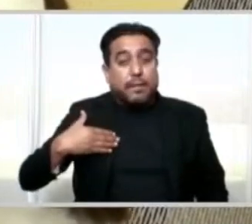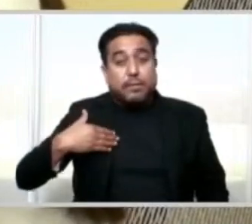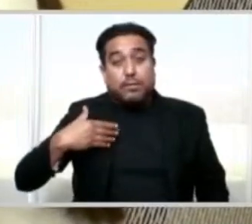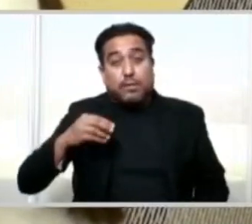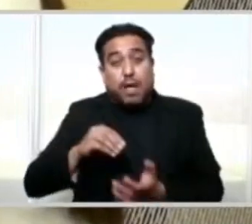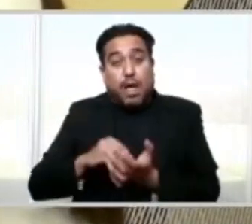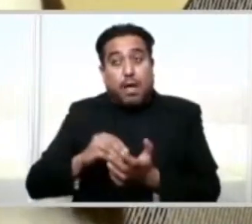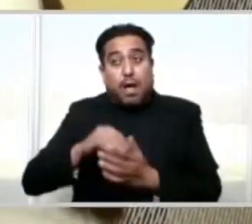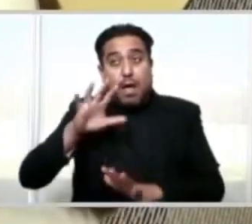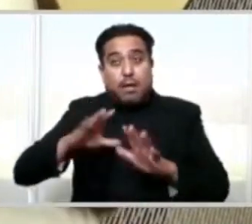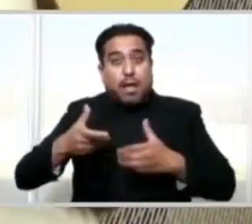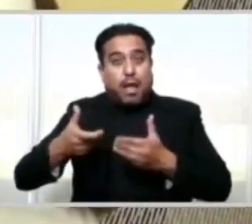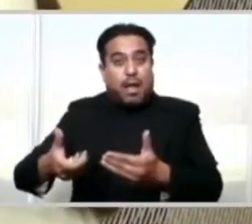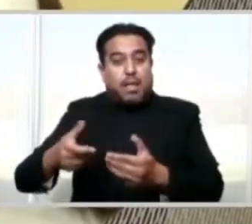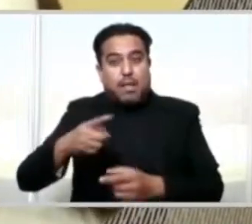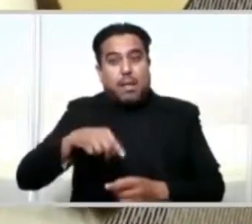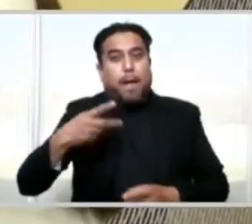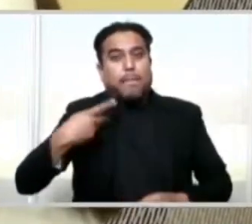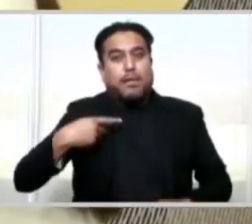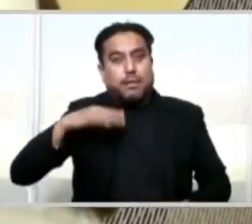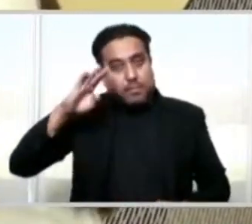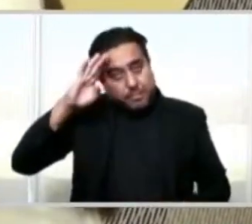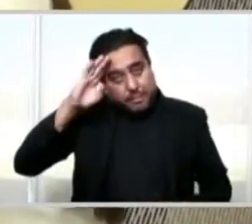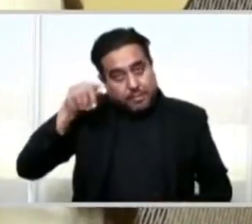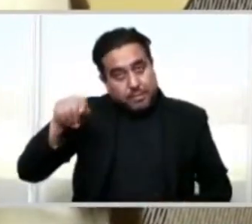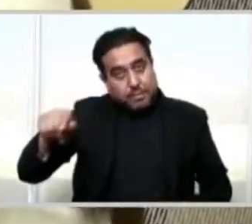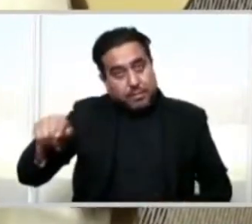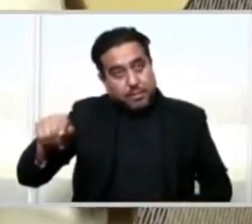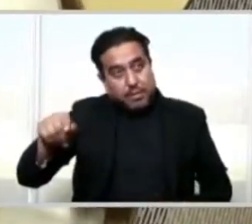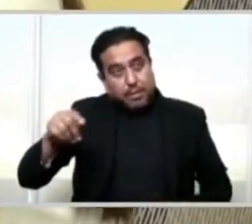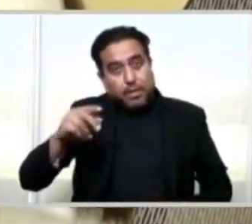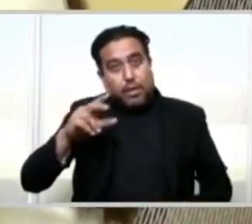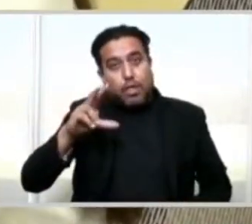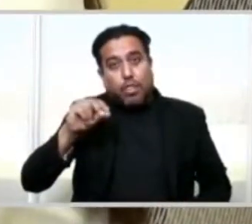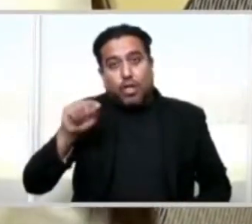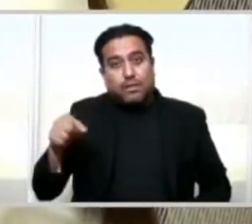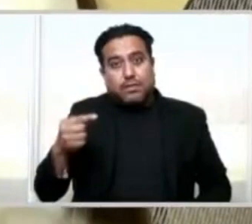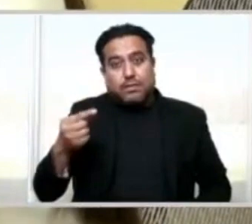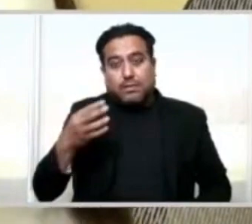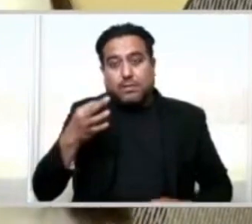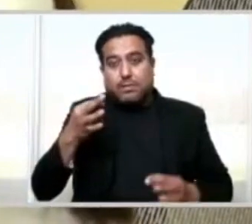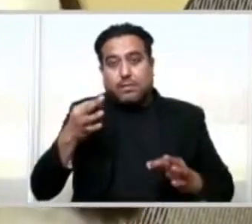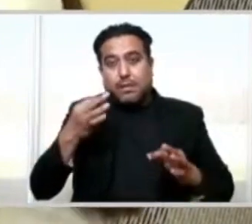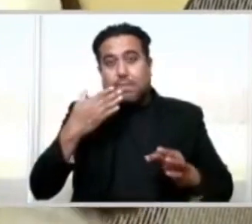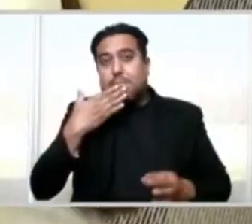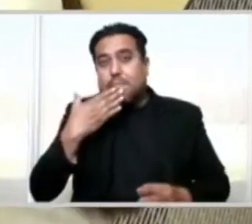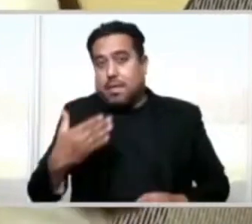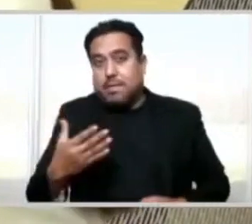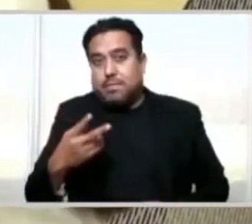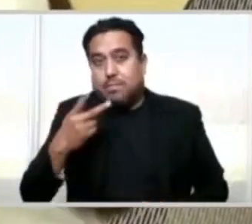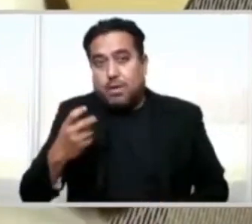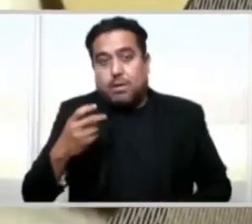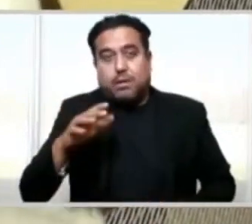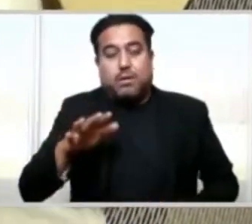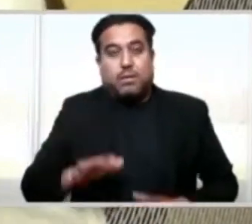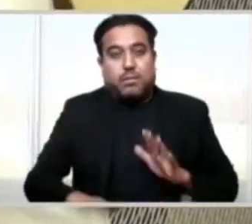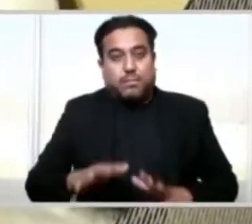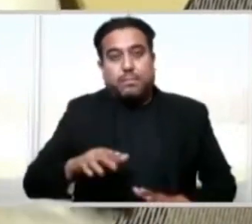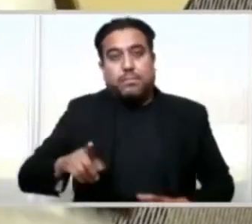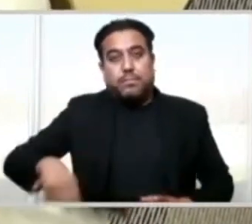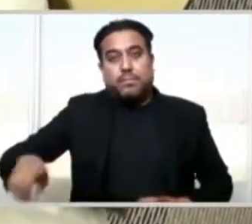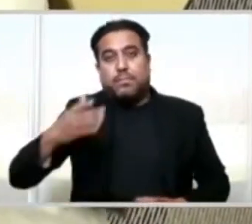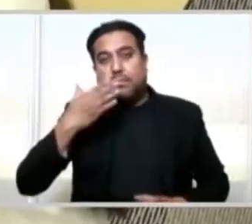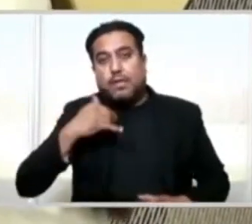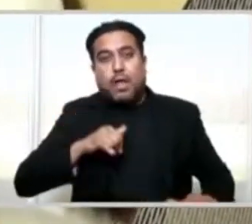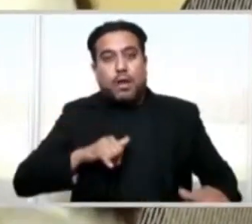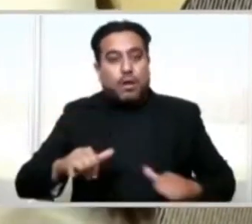amamantar en público suele ser considerada como socialmente impropia, lo que les genera complicaciones logísticas